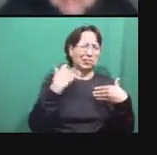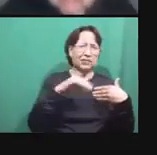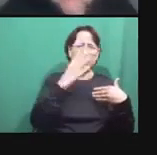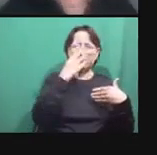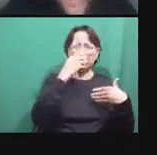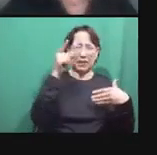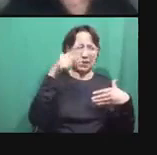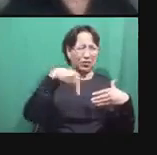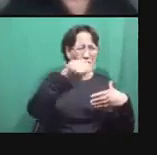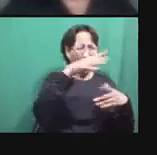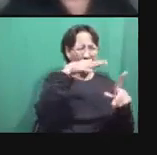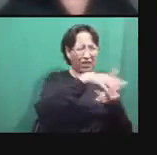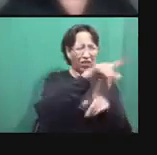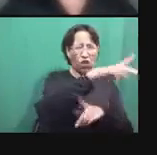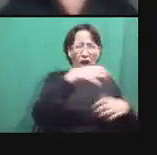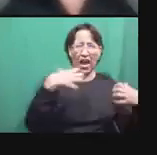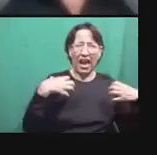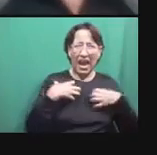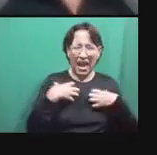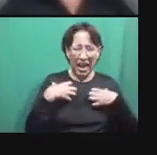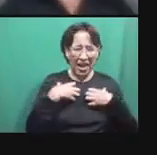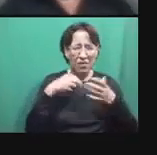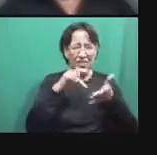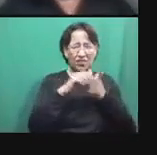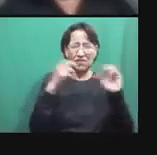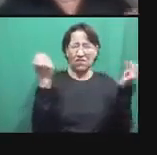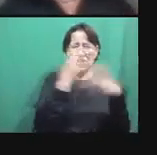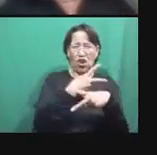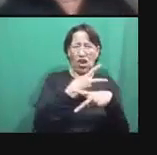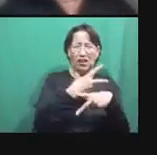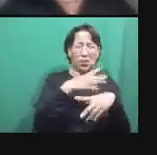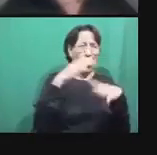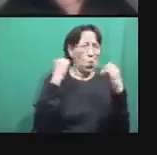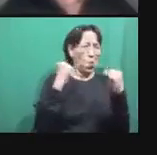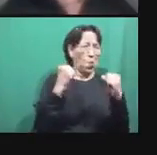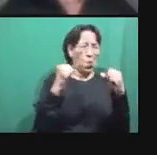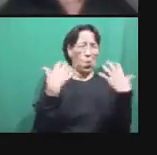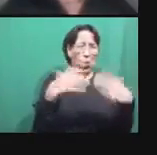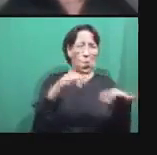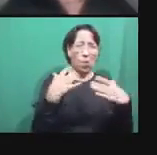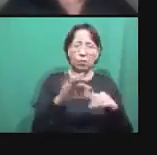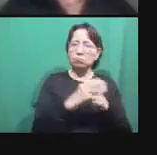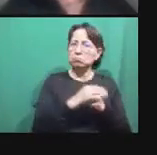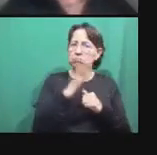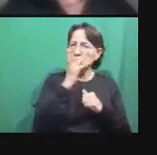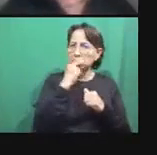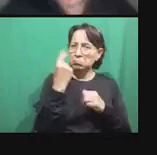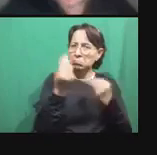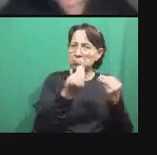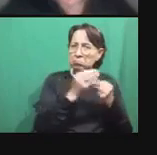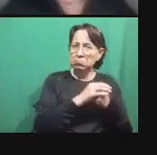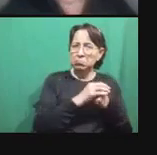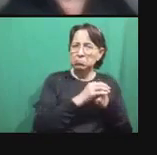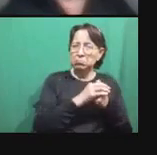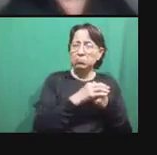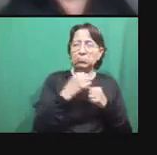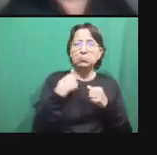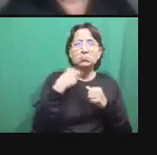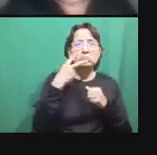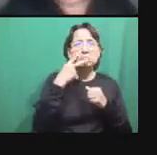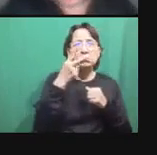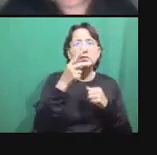esos actos de violencia tan altos. Destaco entonces que al final lo único que pude encontrar fue una pequeña